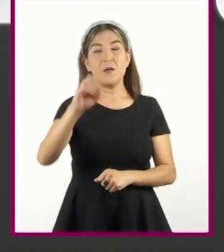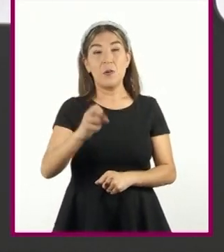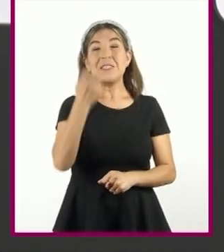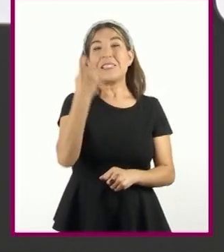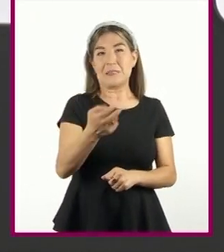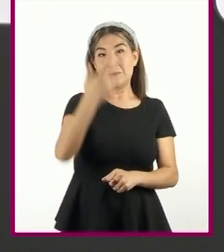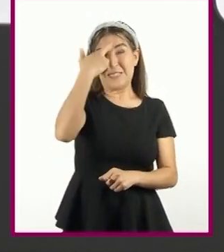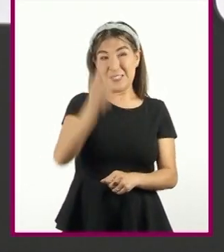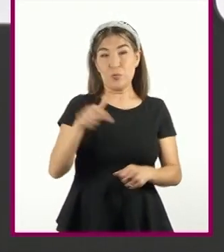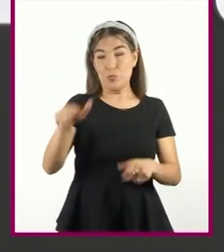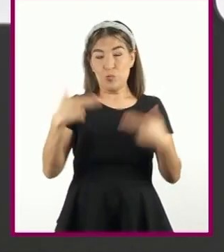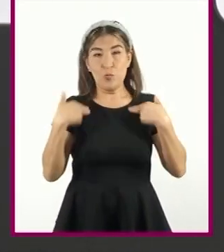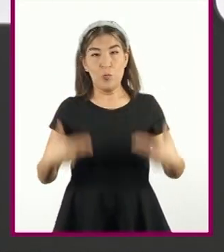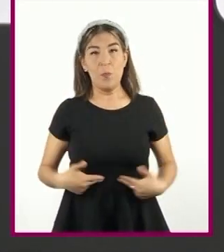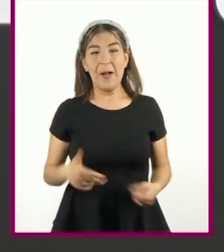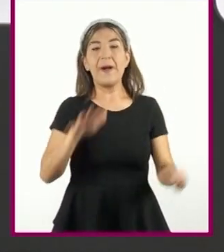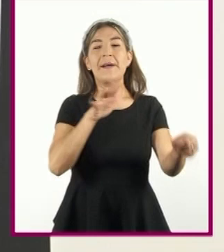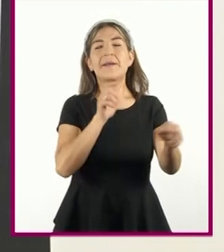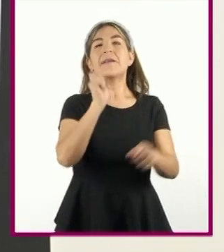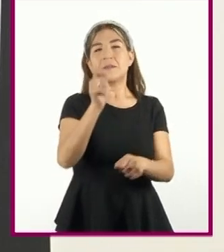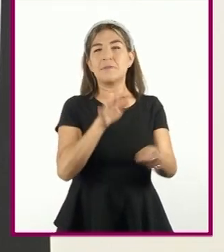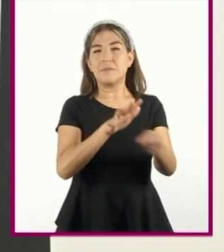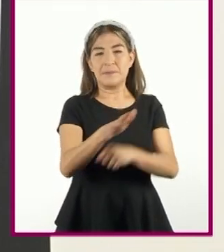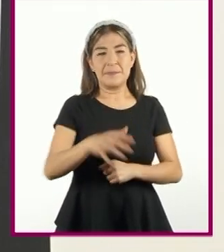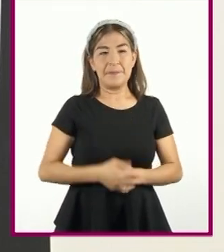la acción humana, se dividen en